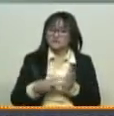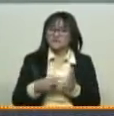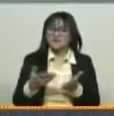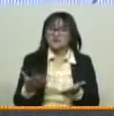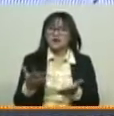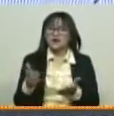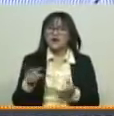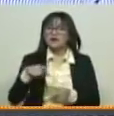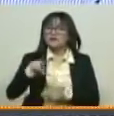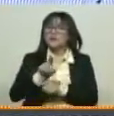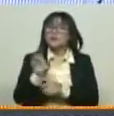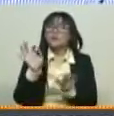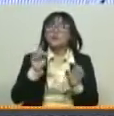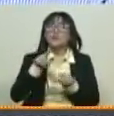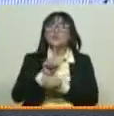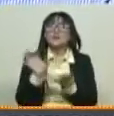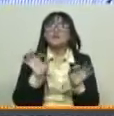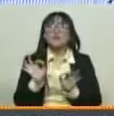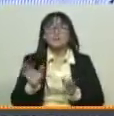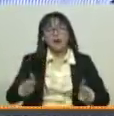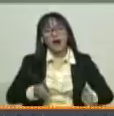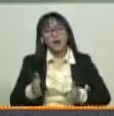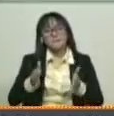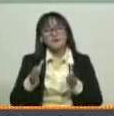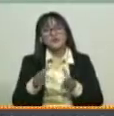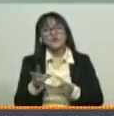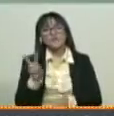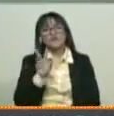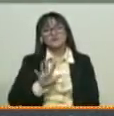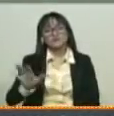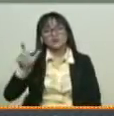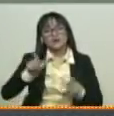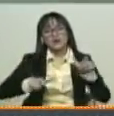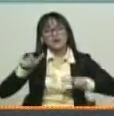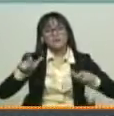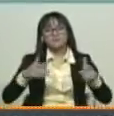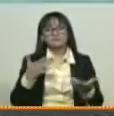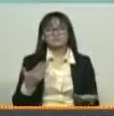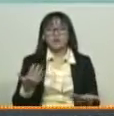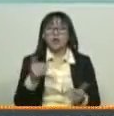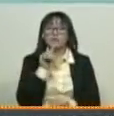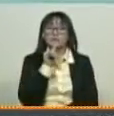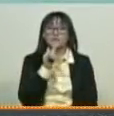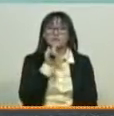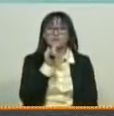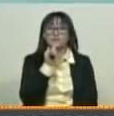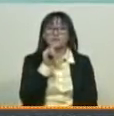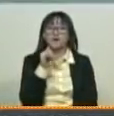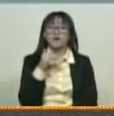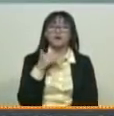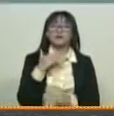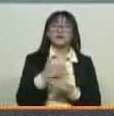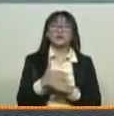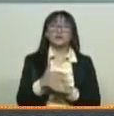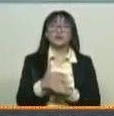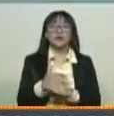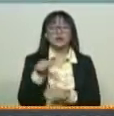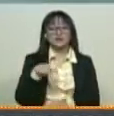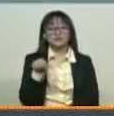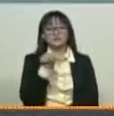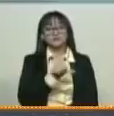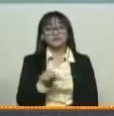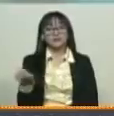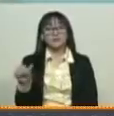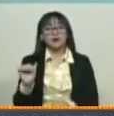el camino para Venezuela, para los venezolanos y las venezolanas. Queremos informar igualmente que esta semana